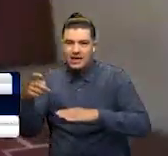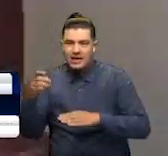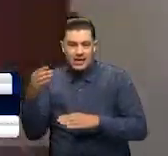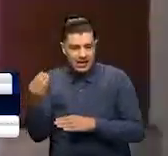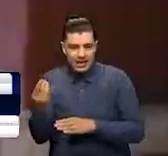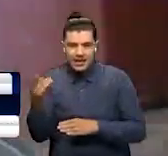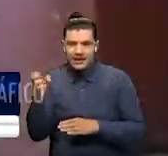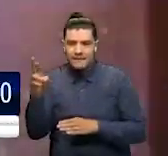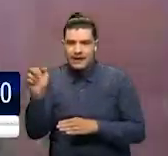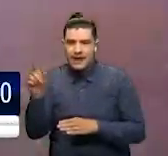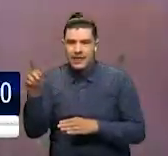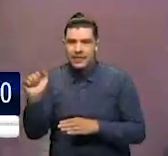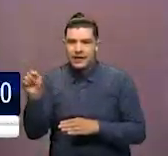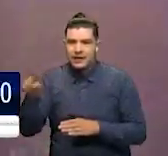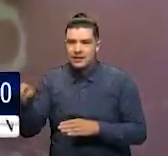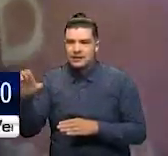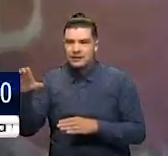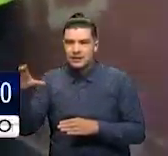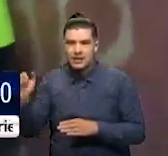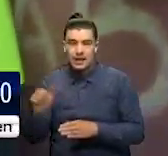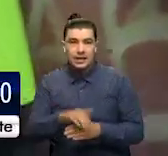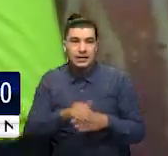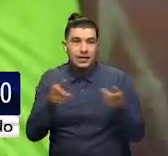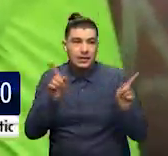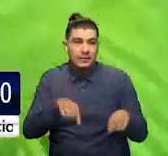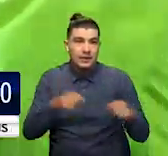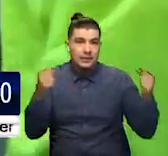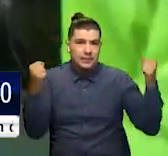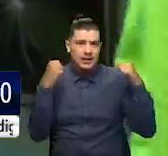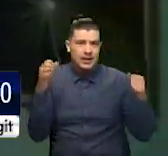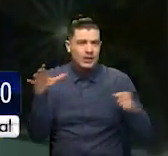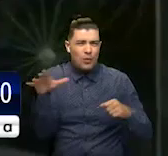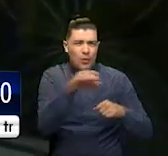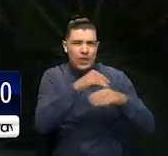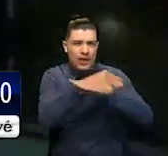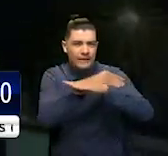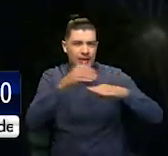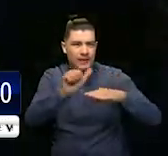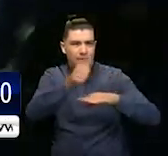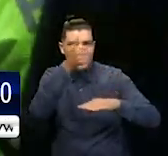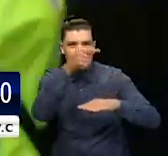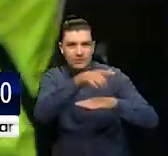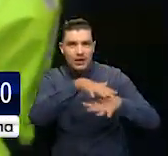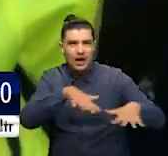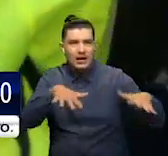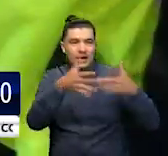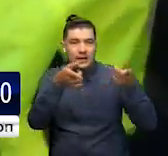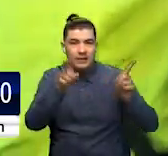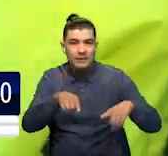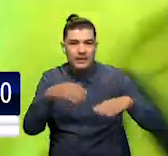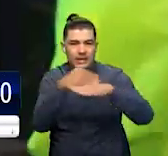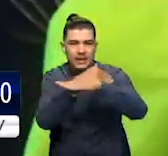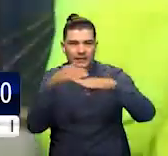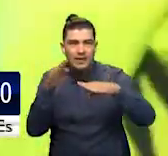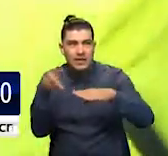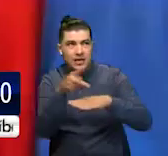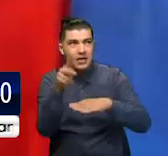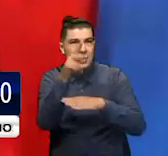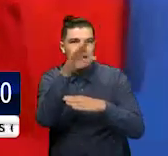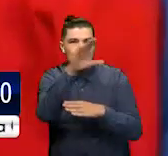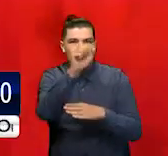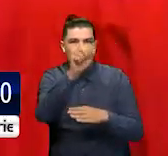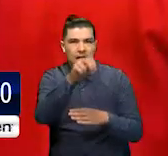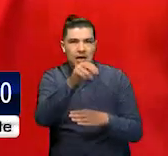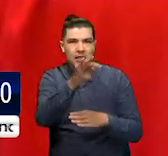Piedecuesta, toda la zona suroccidental, al igual que la vía que conduce al Cerro de la